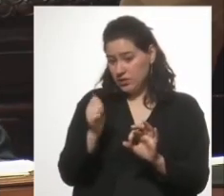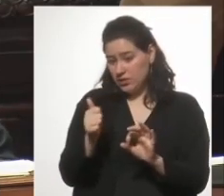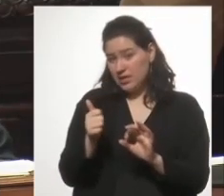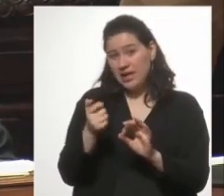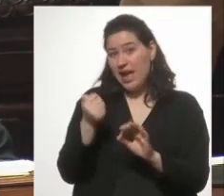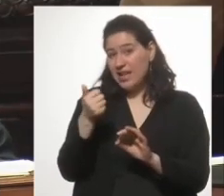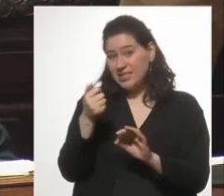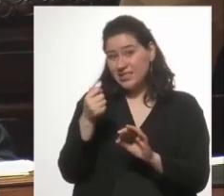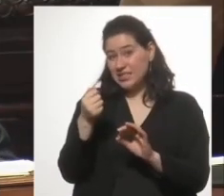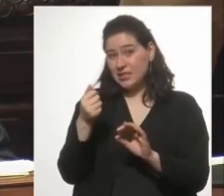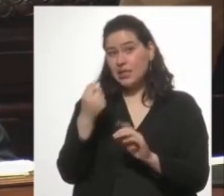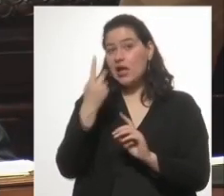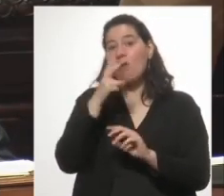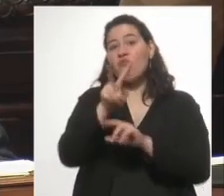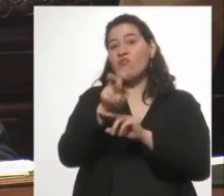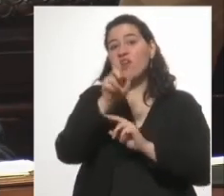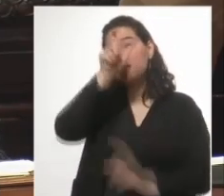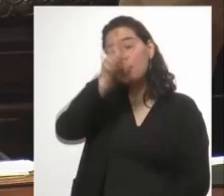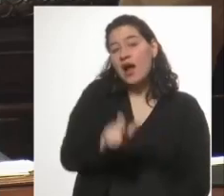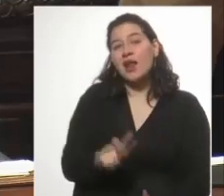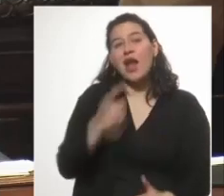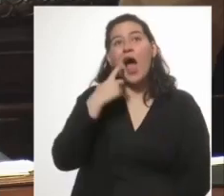a tiempo para que algún fiscal